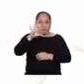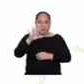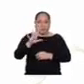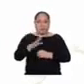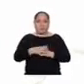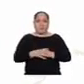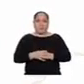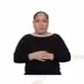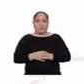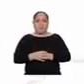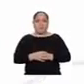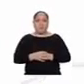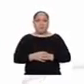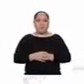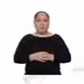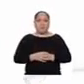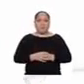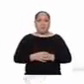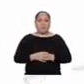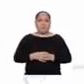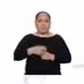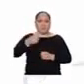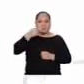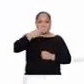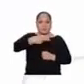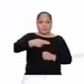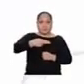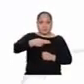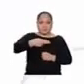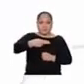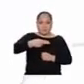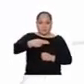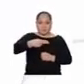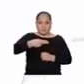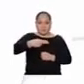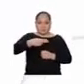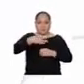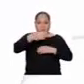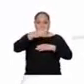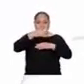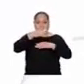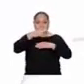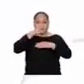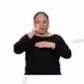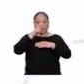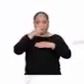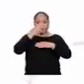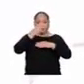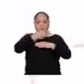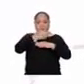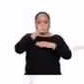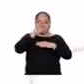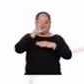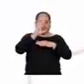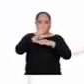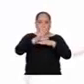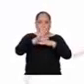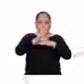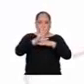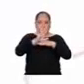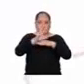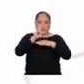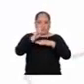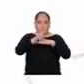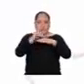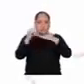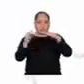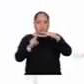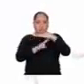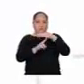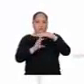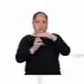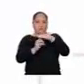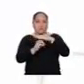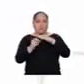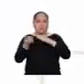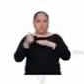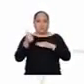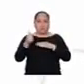0,25 y H sub 5 es 2 entre 20, lo que nos da 10